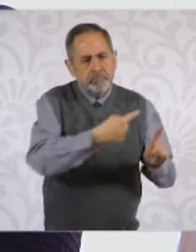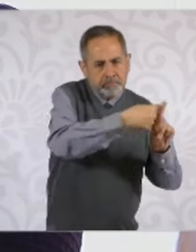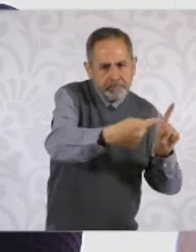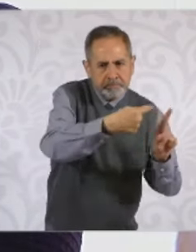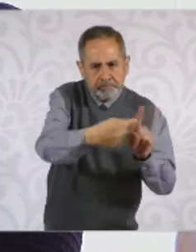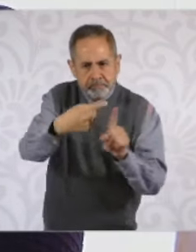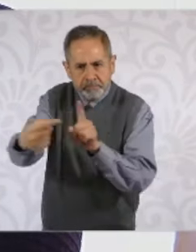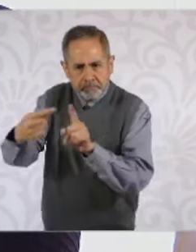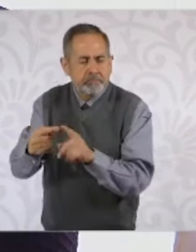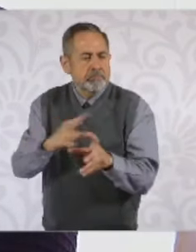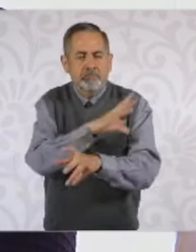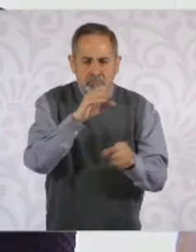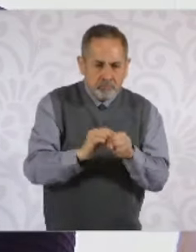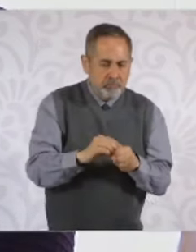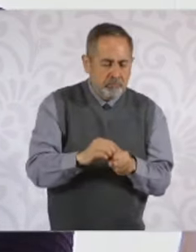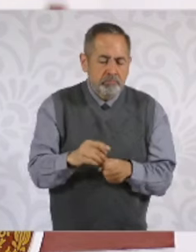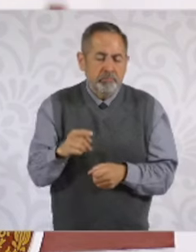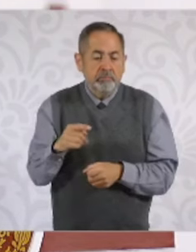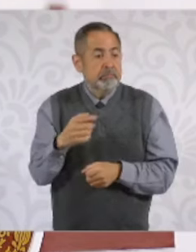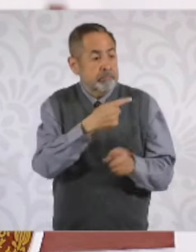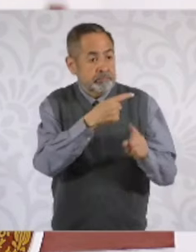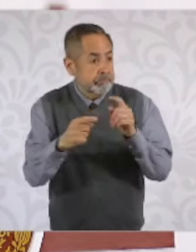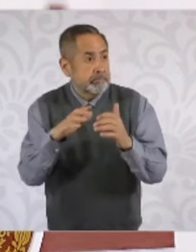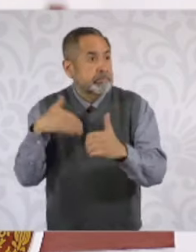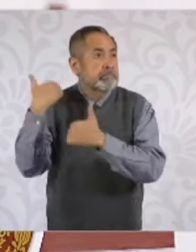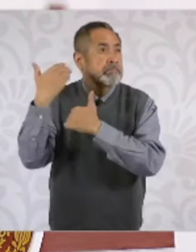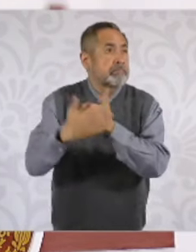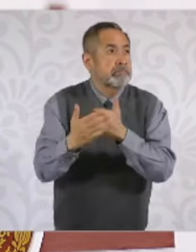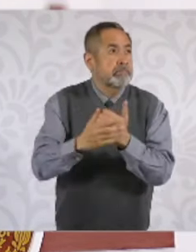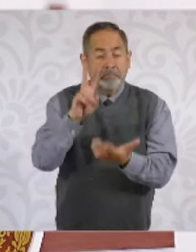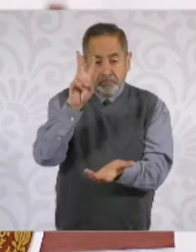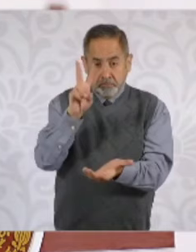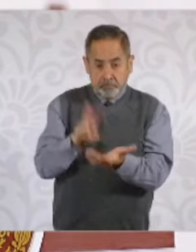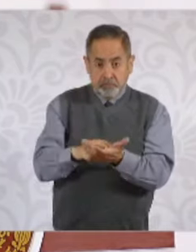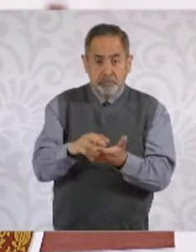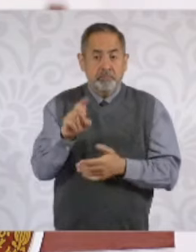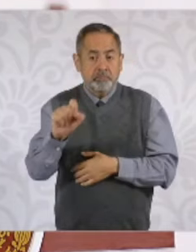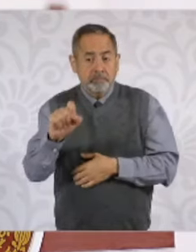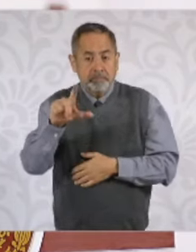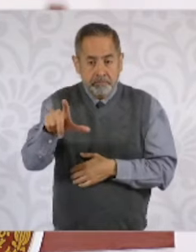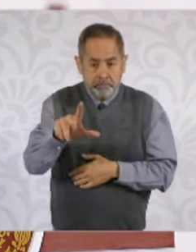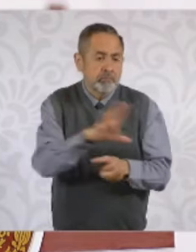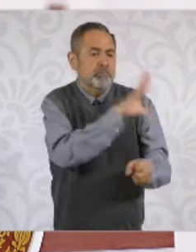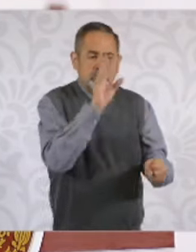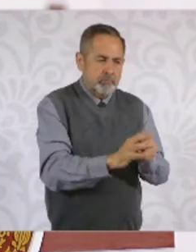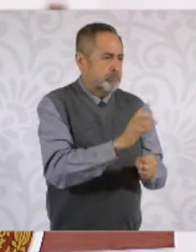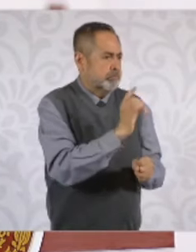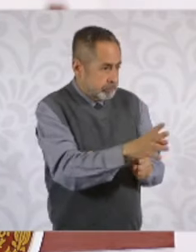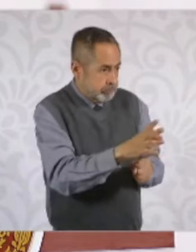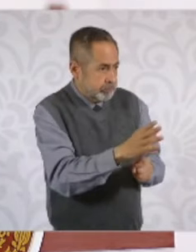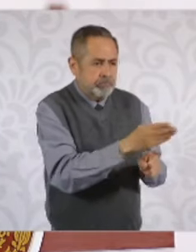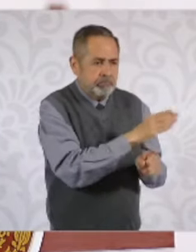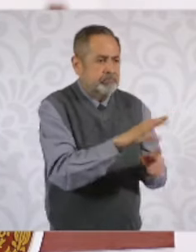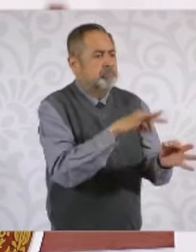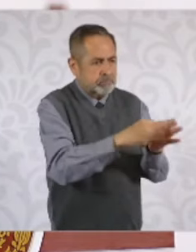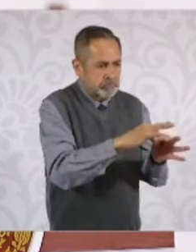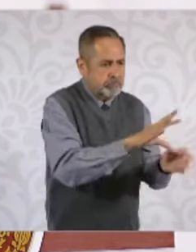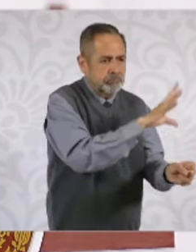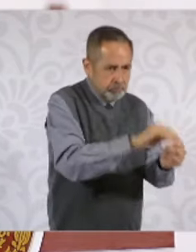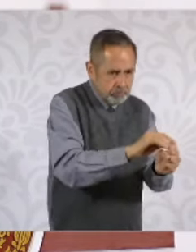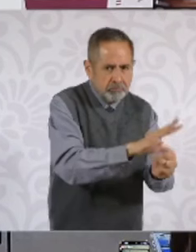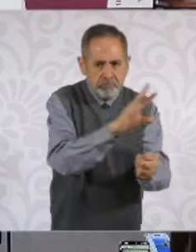restante en la elección federal ordinaria del año 2027 conforme a lo